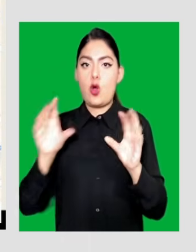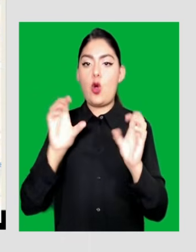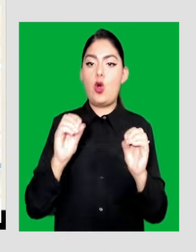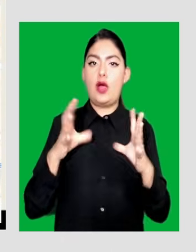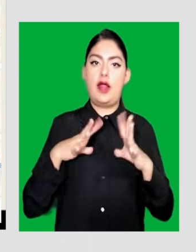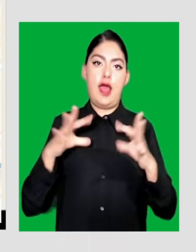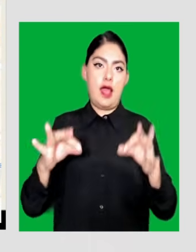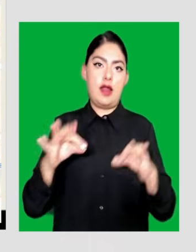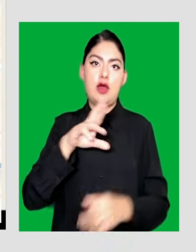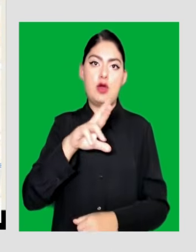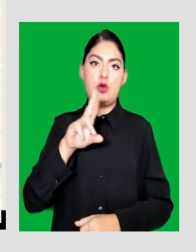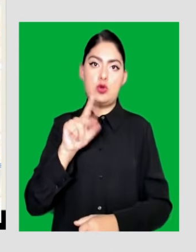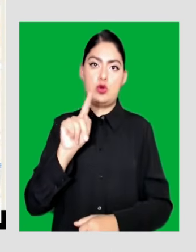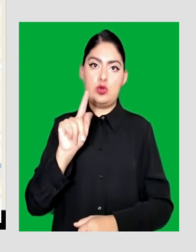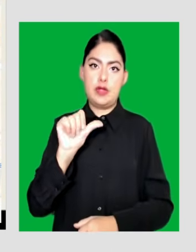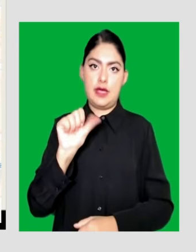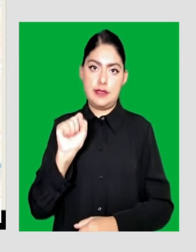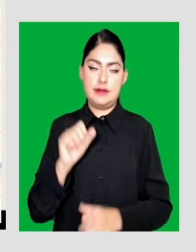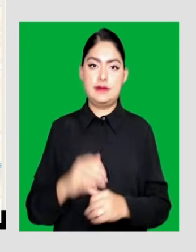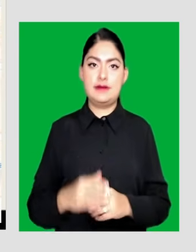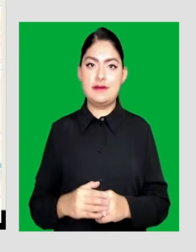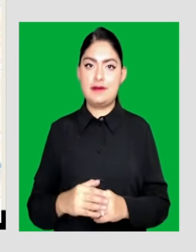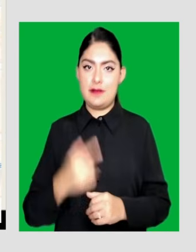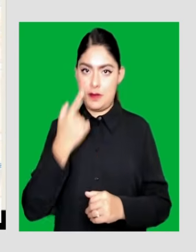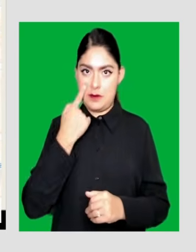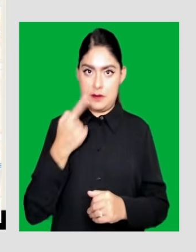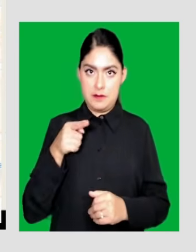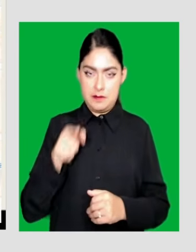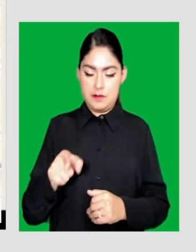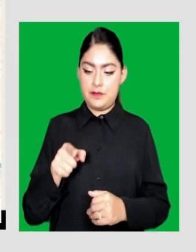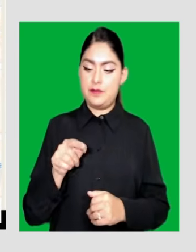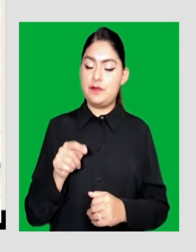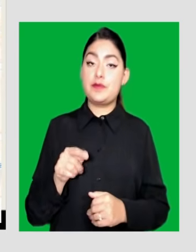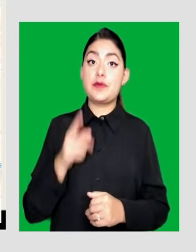nuestro archivo de MyMaps.